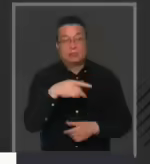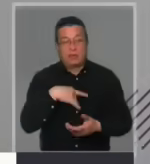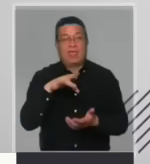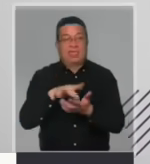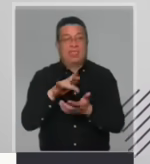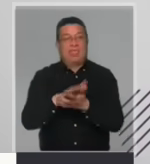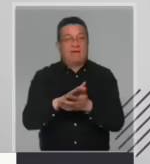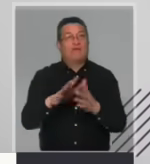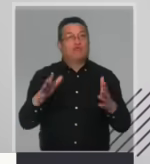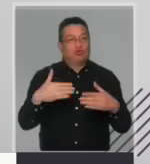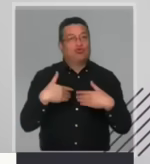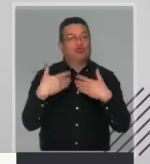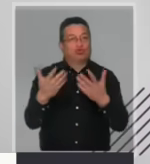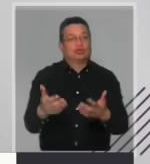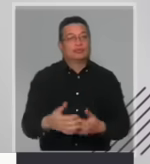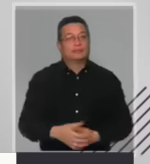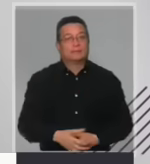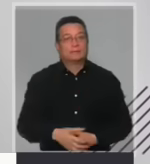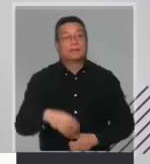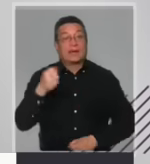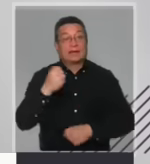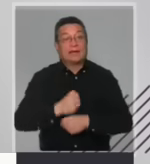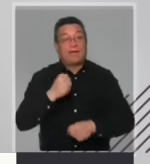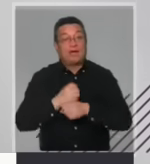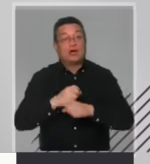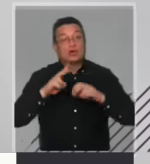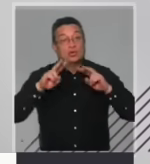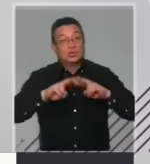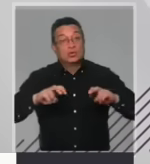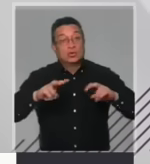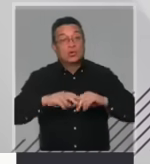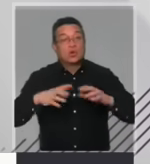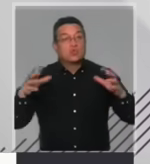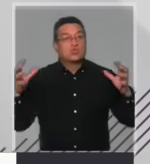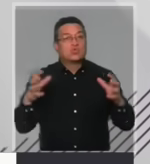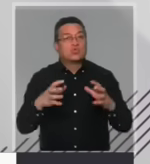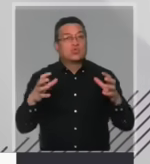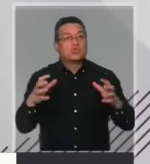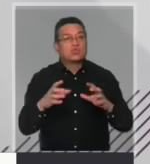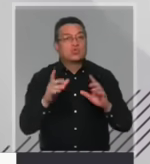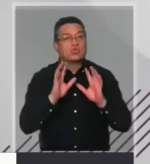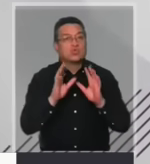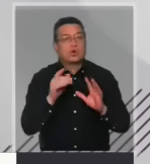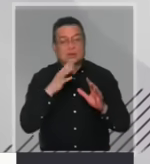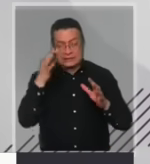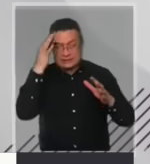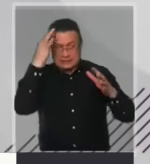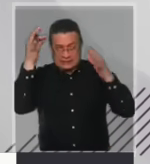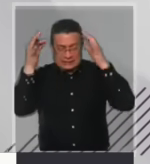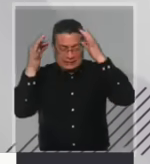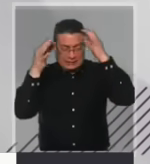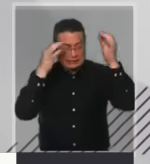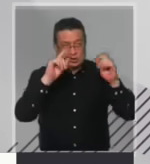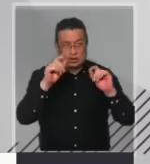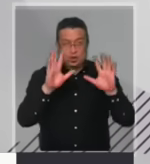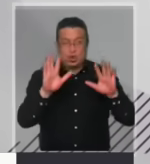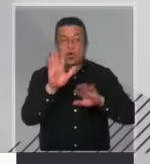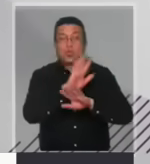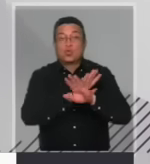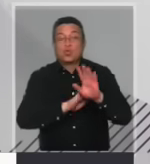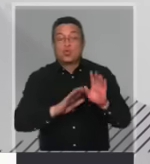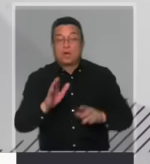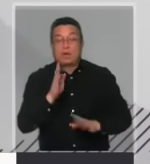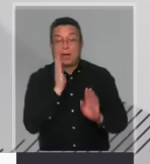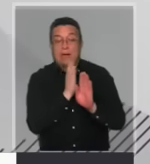mucho. El trabajo investigativo fue al límite. No había que descuidar nada en pro de la integridad del